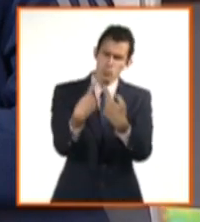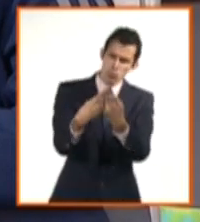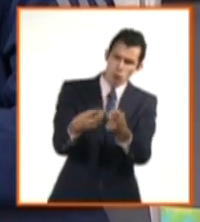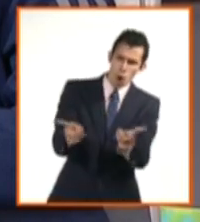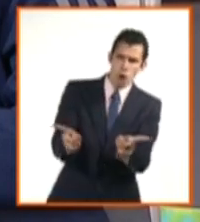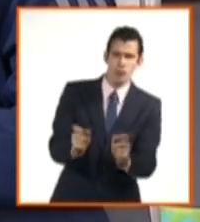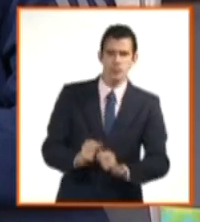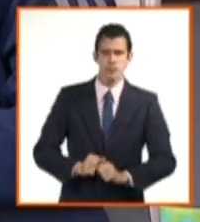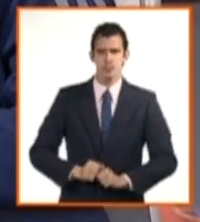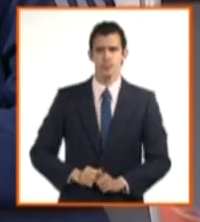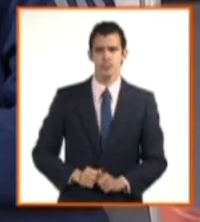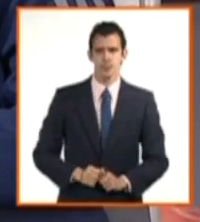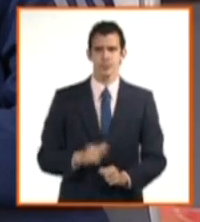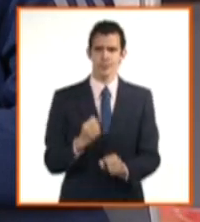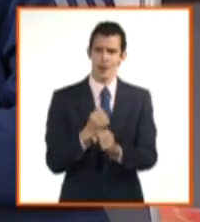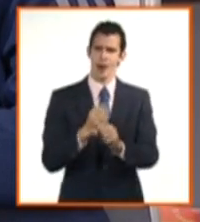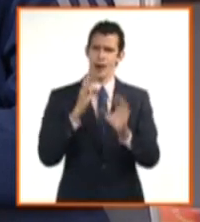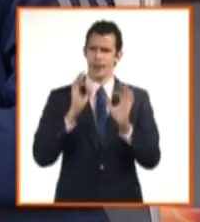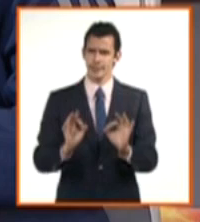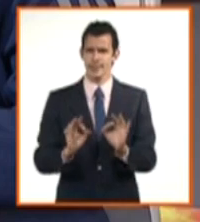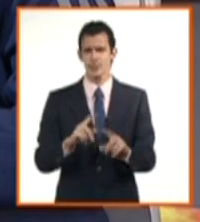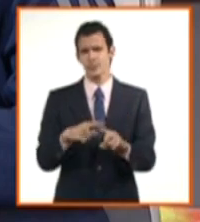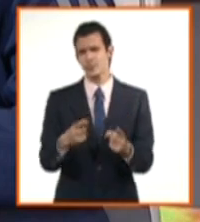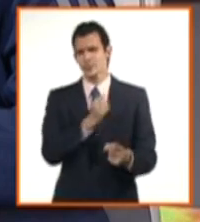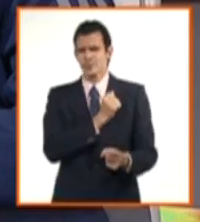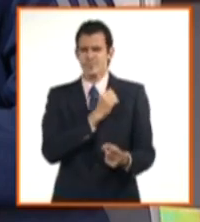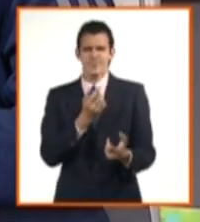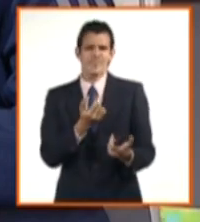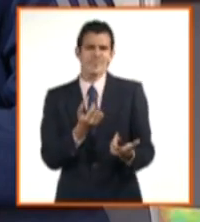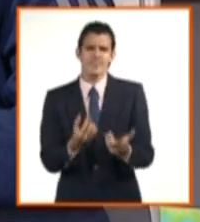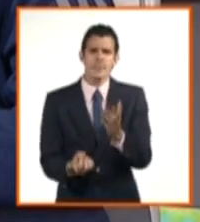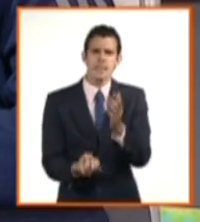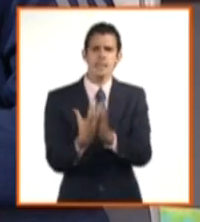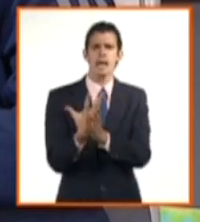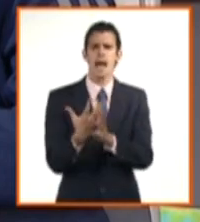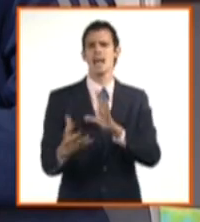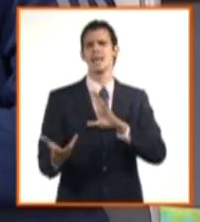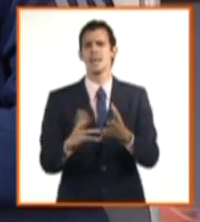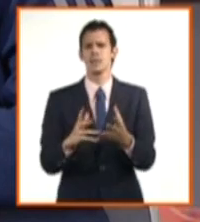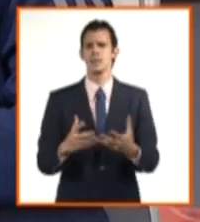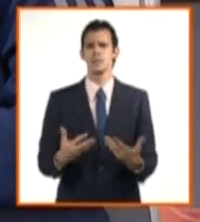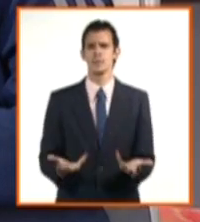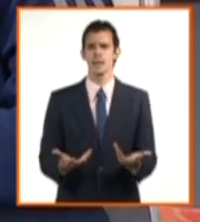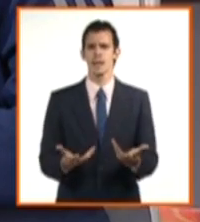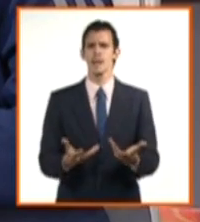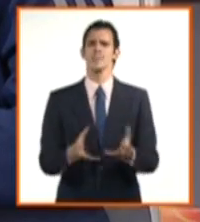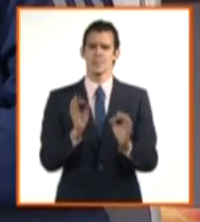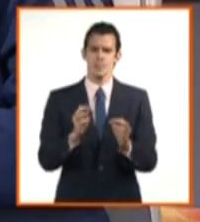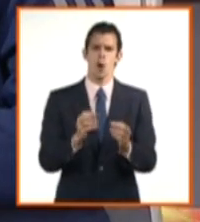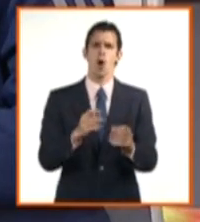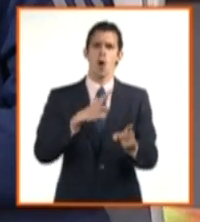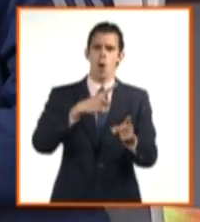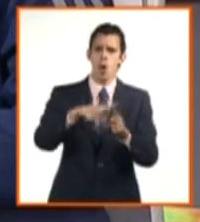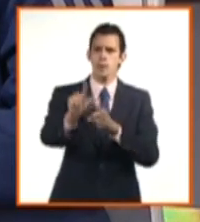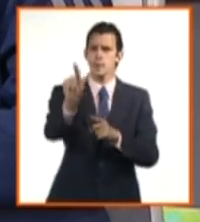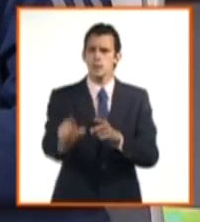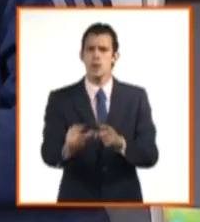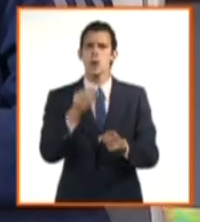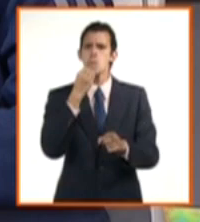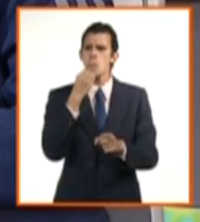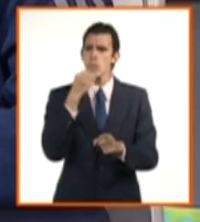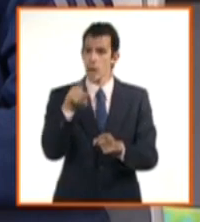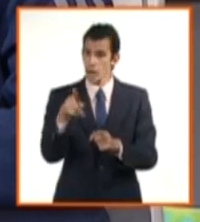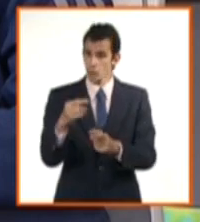trabajando se decidió también crear una estructura de refuerzo con equipos de carga